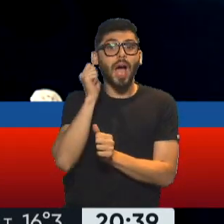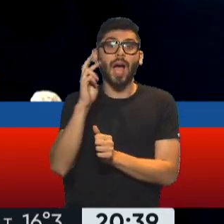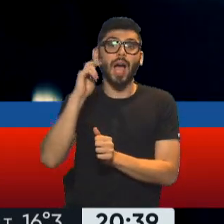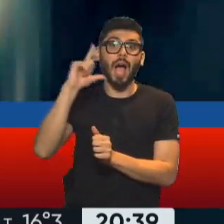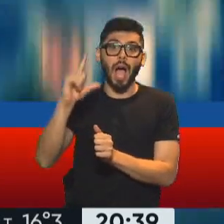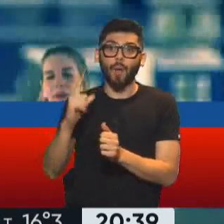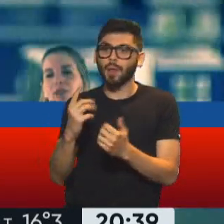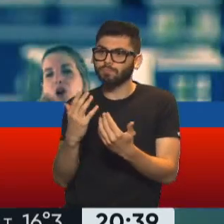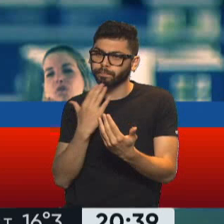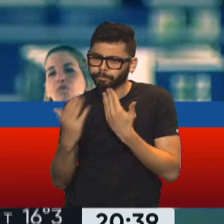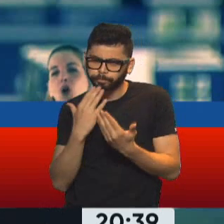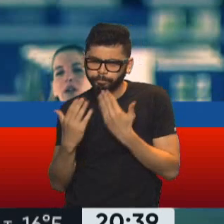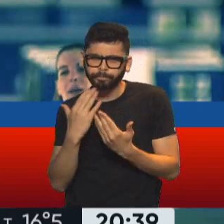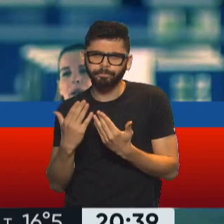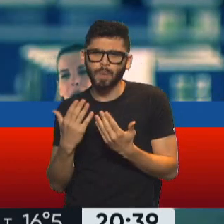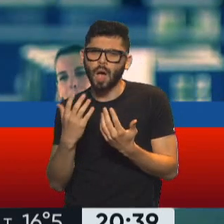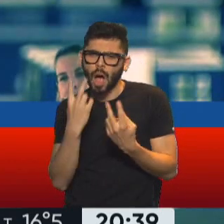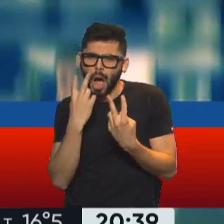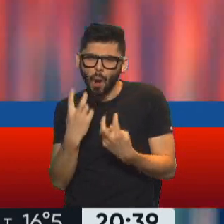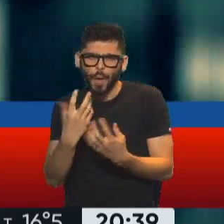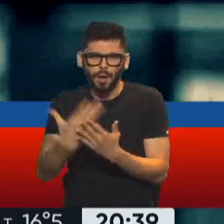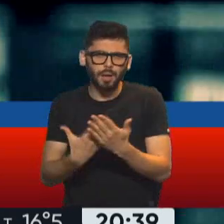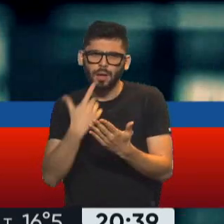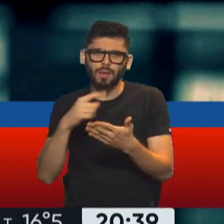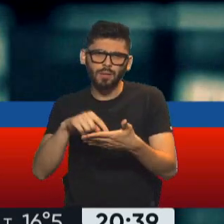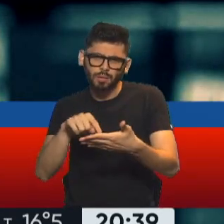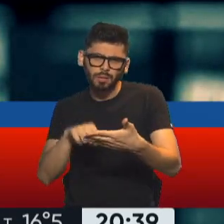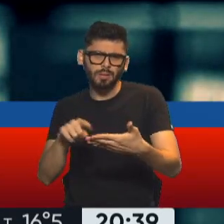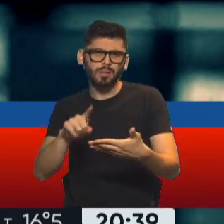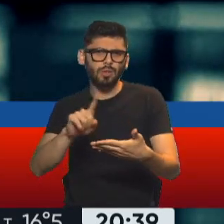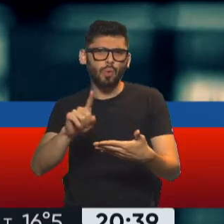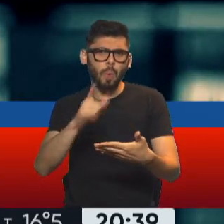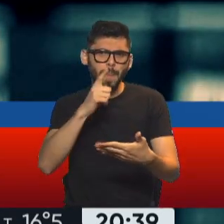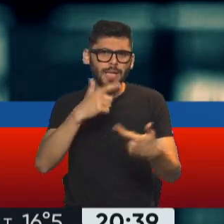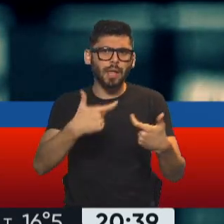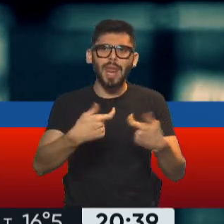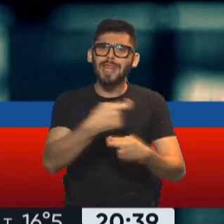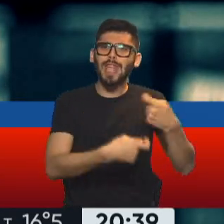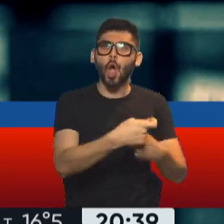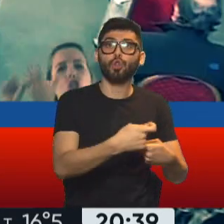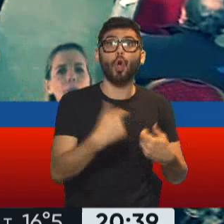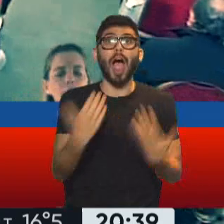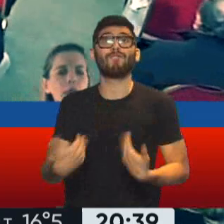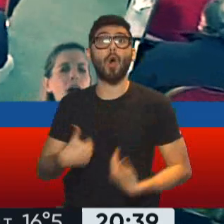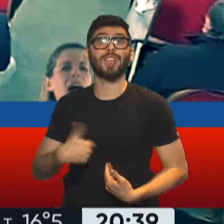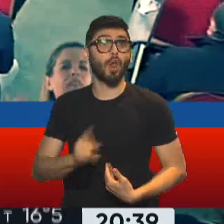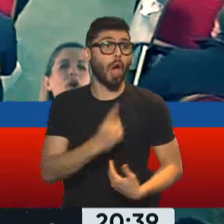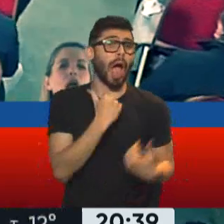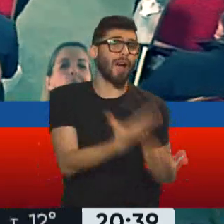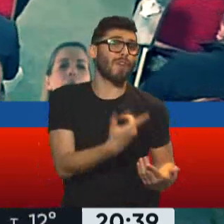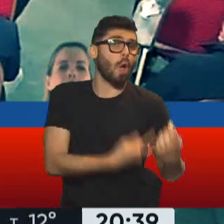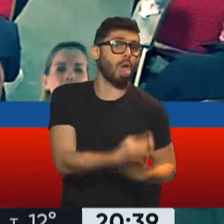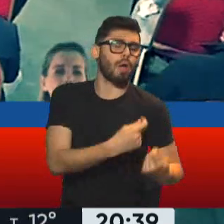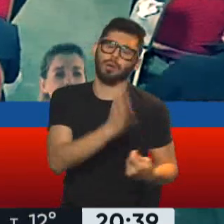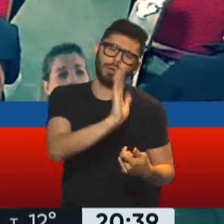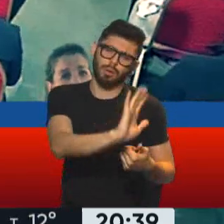PPP y las empezamos a eliminar, porque era un negocio para otros, no era un negocio para la Argentina. Y después que las